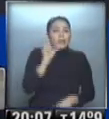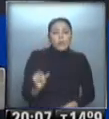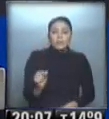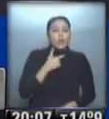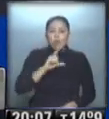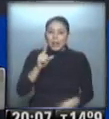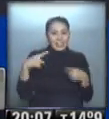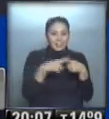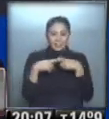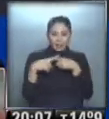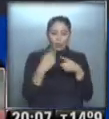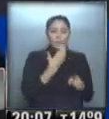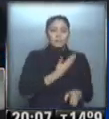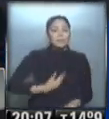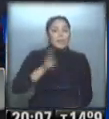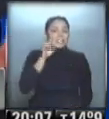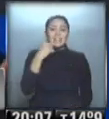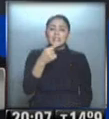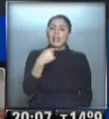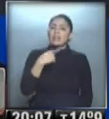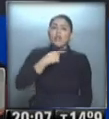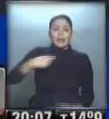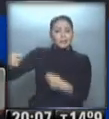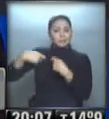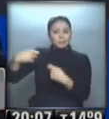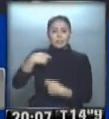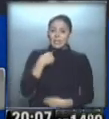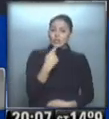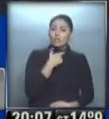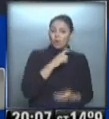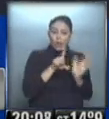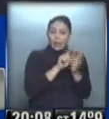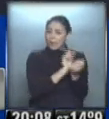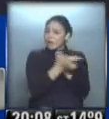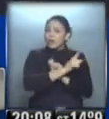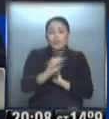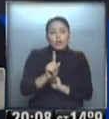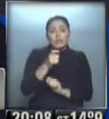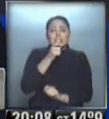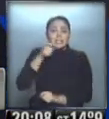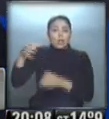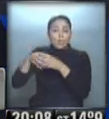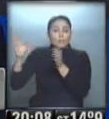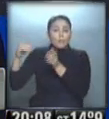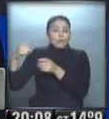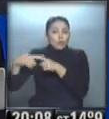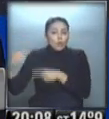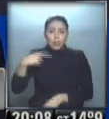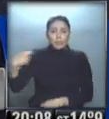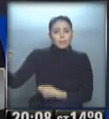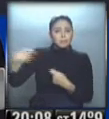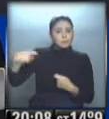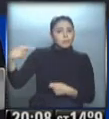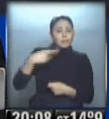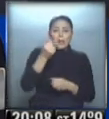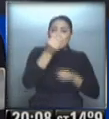dijo Barack Obama. Él dijo, yo no voy a cambiar una ley porque la oposición me está saboteando el